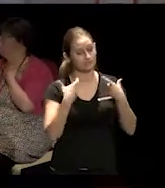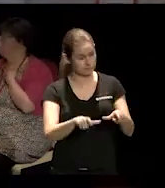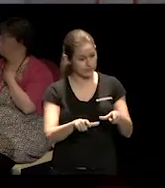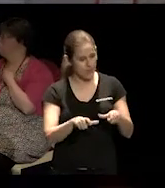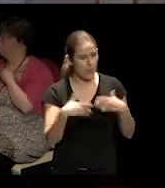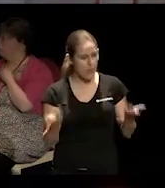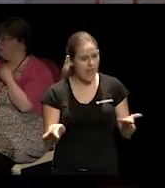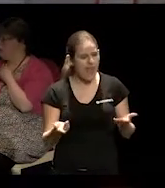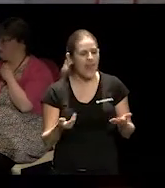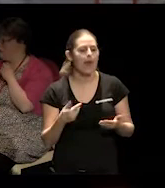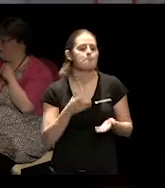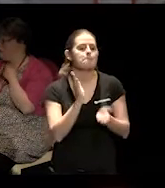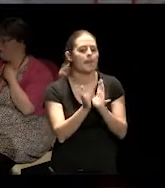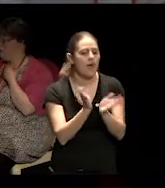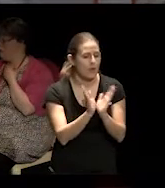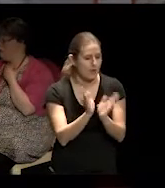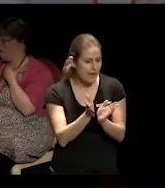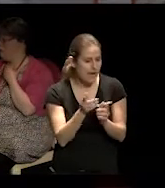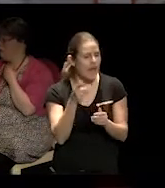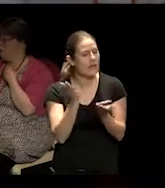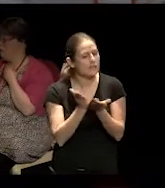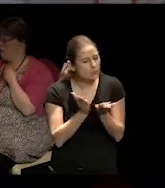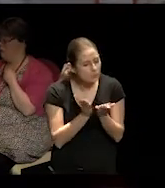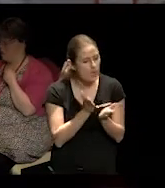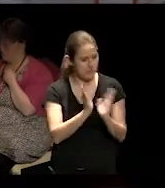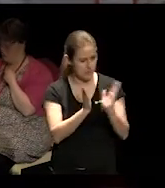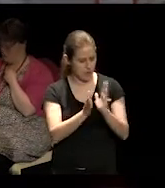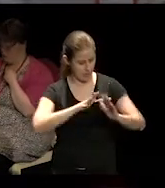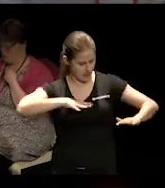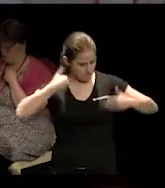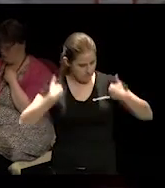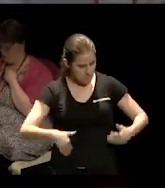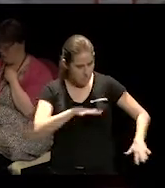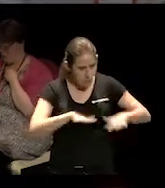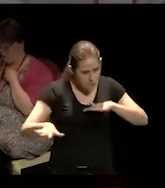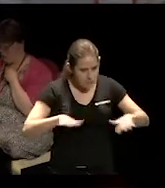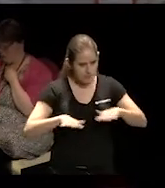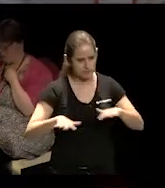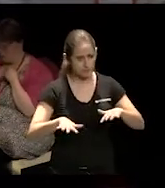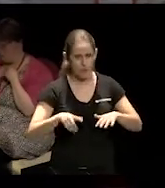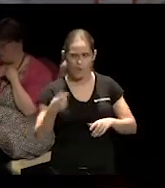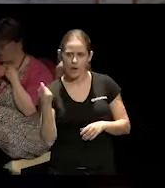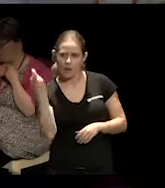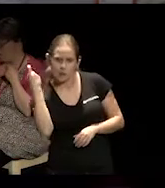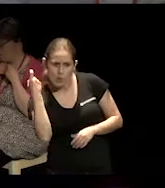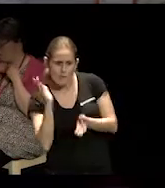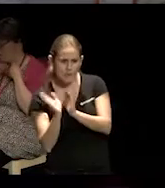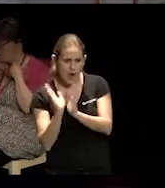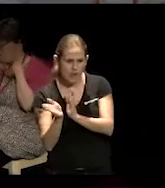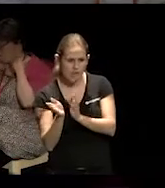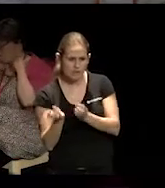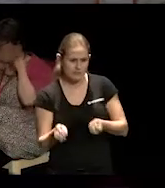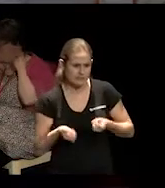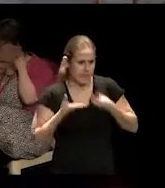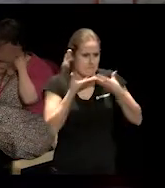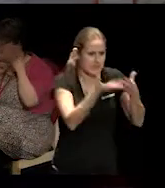sido la didáctica, la pedagogía, el estudio de la pedagogía del movimiento, cómo transmitirle al alumno de pedagogía, cómo transmitir